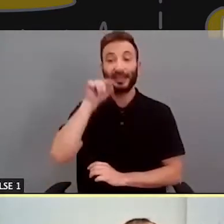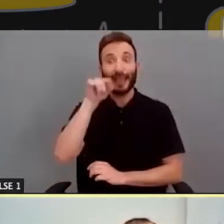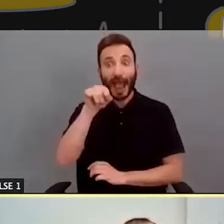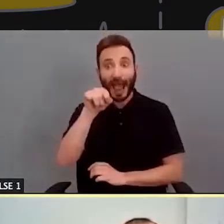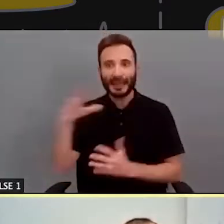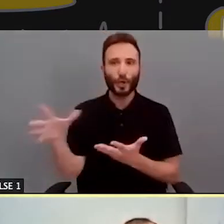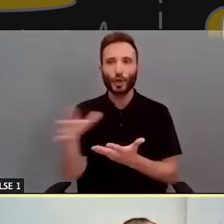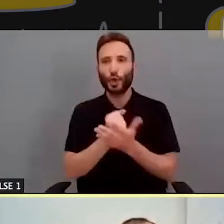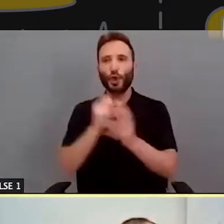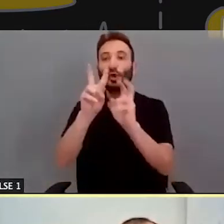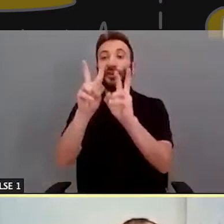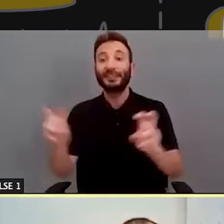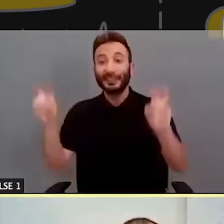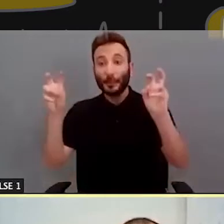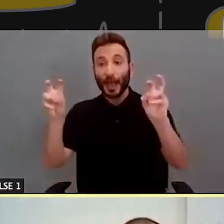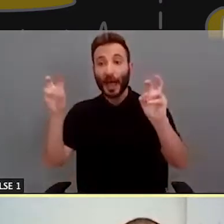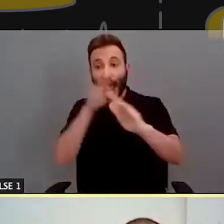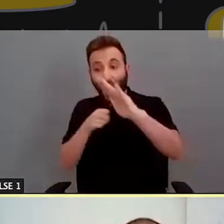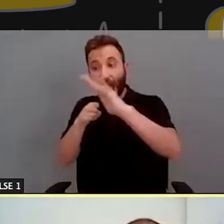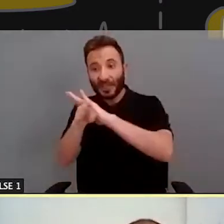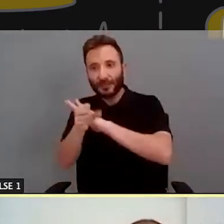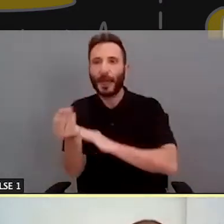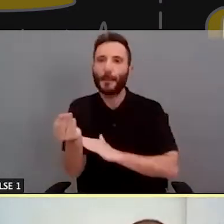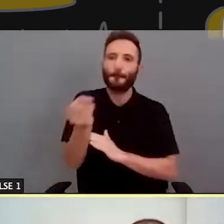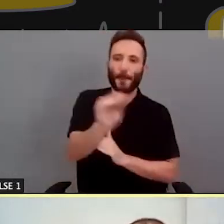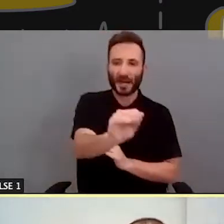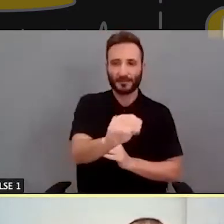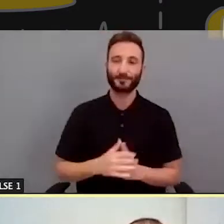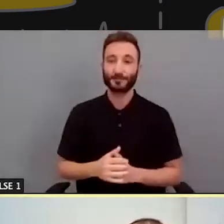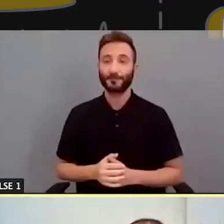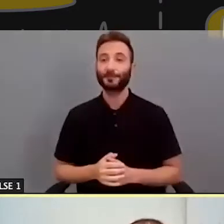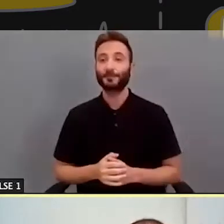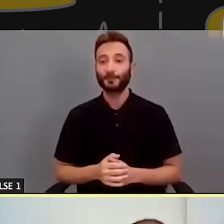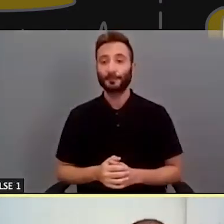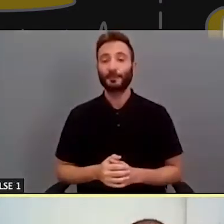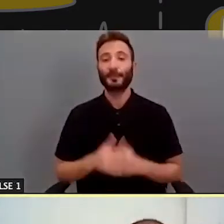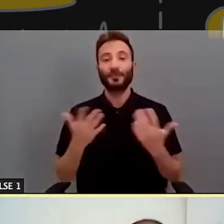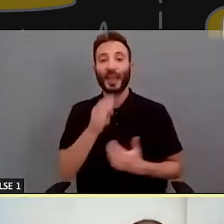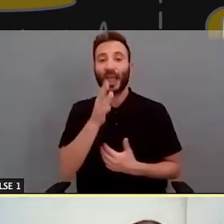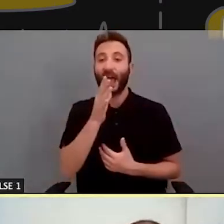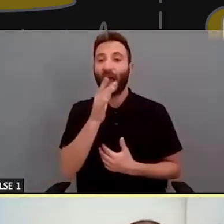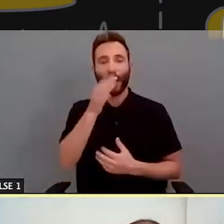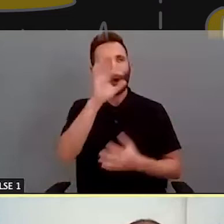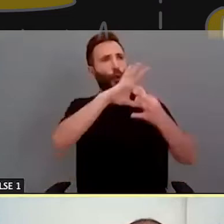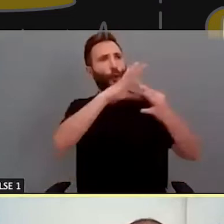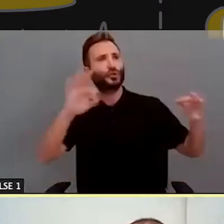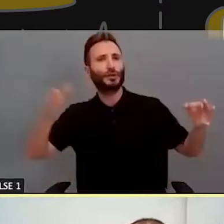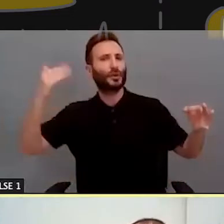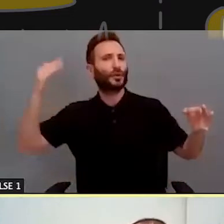aspectos relacionados con la accesibilidad. ¿Qué nos quedan de estos Juegos Olímpicos?